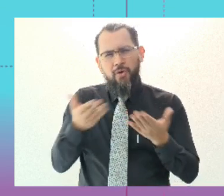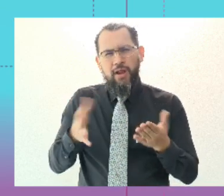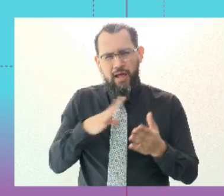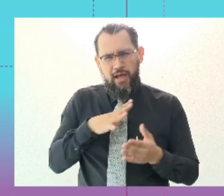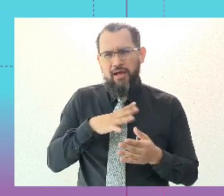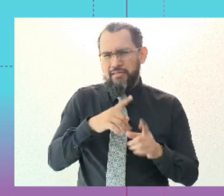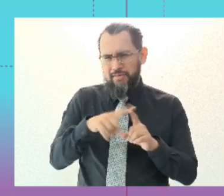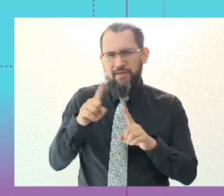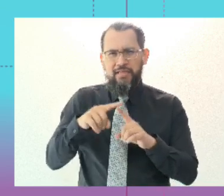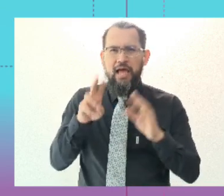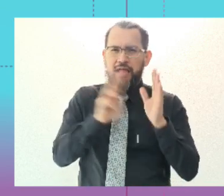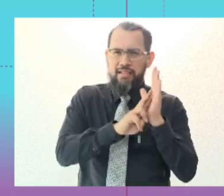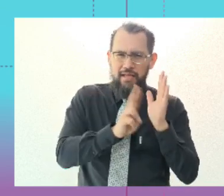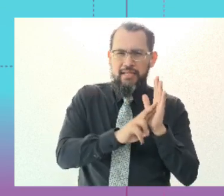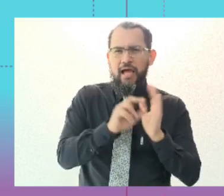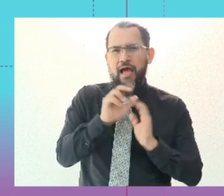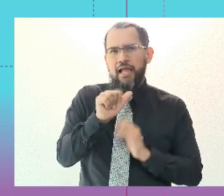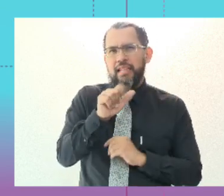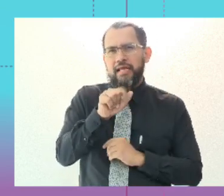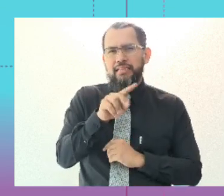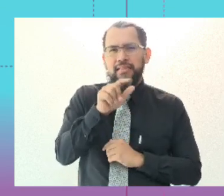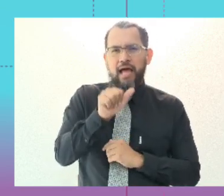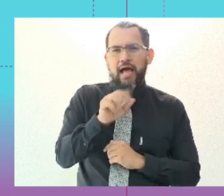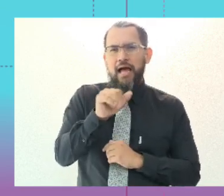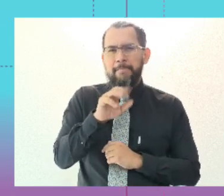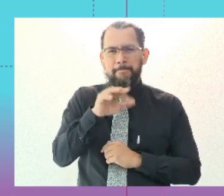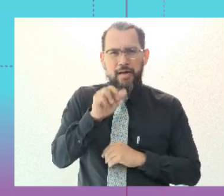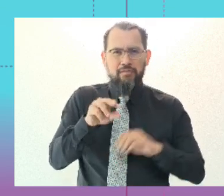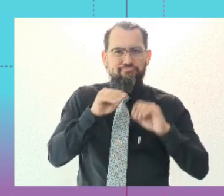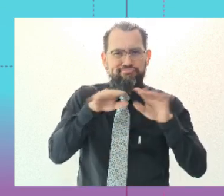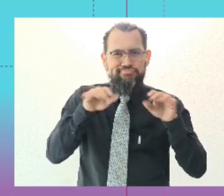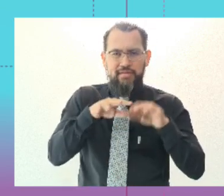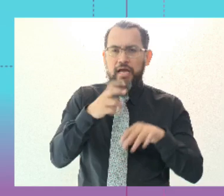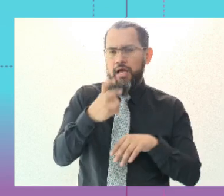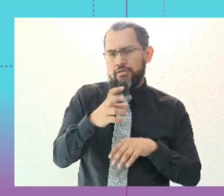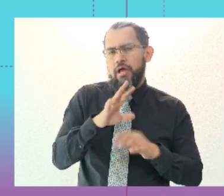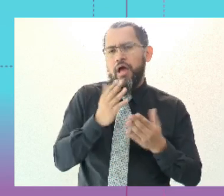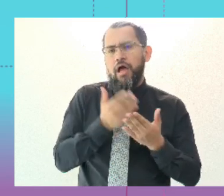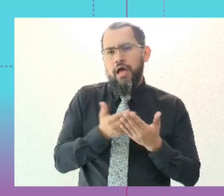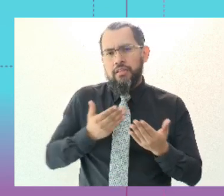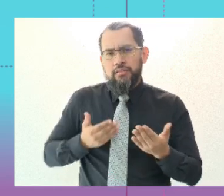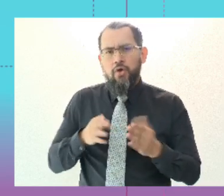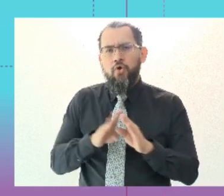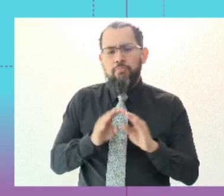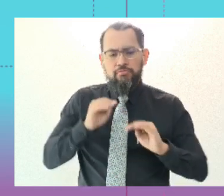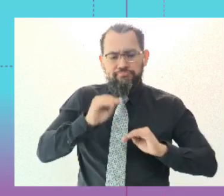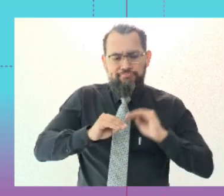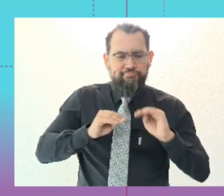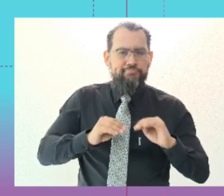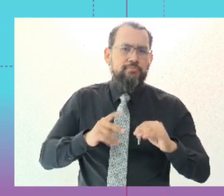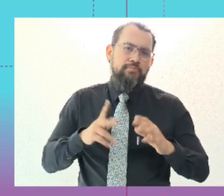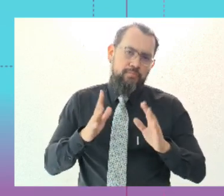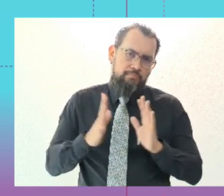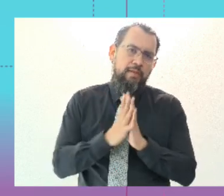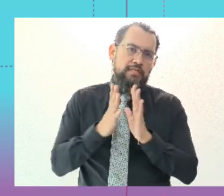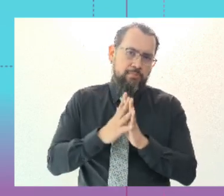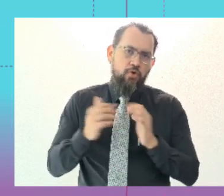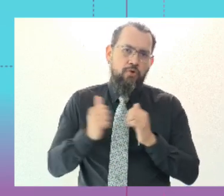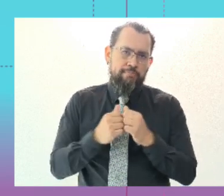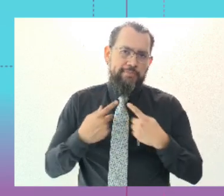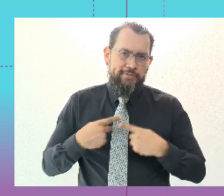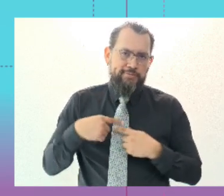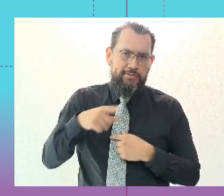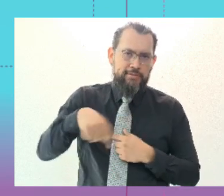alerta, etcétera, diferentes documentos que se han construido archivísticamente a partir de la participación ciudadana. Es